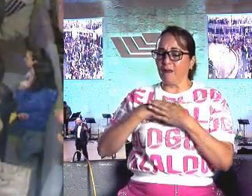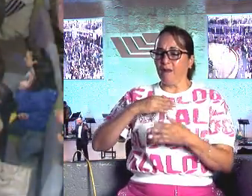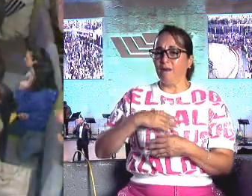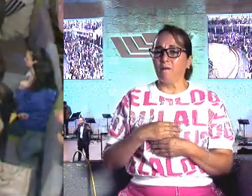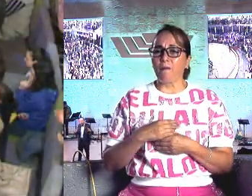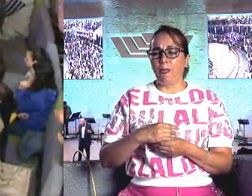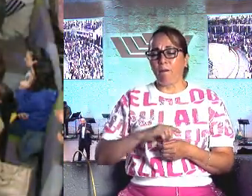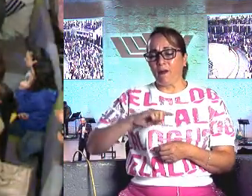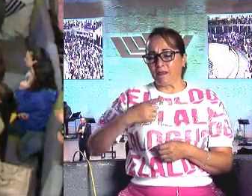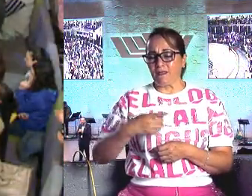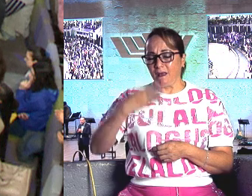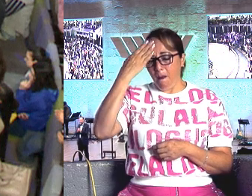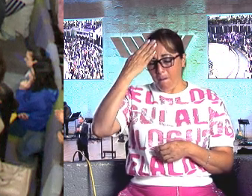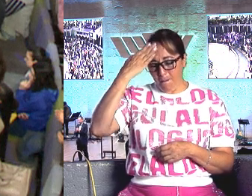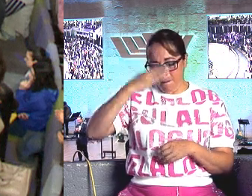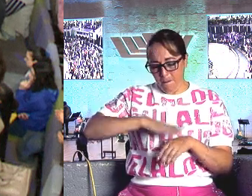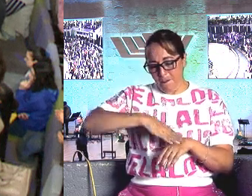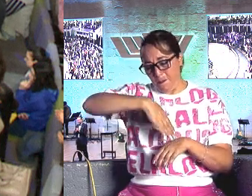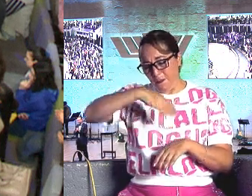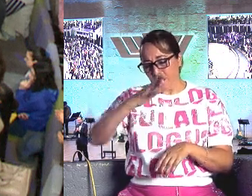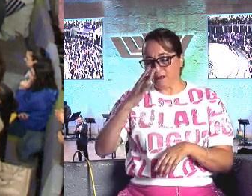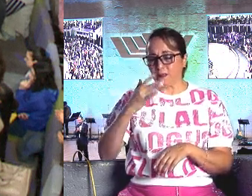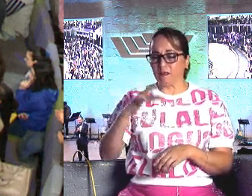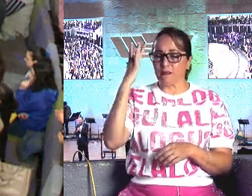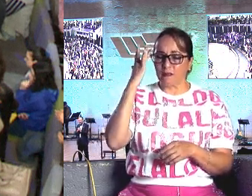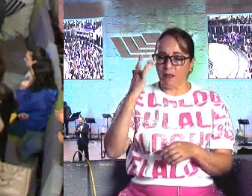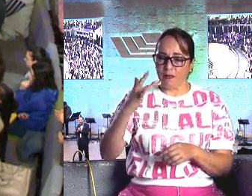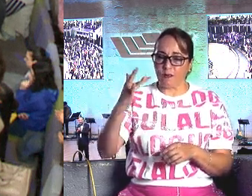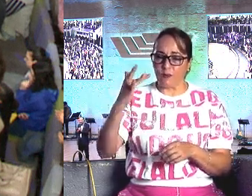y parecerme a ti.